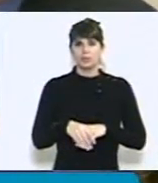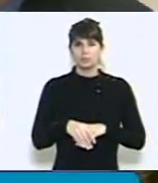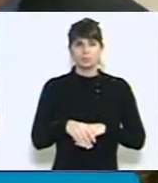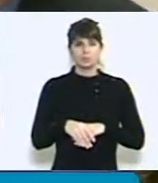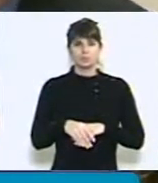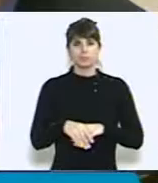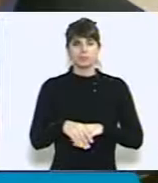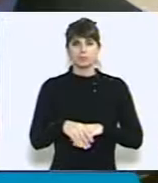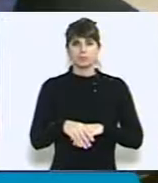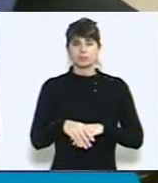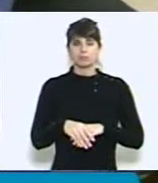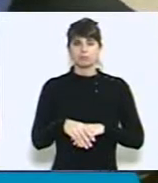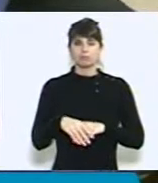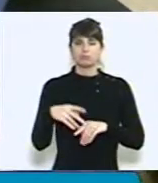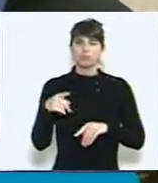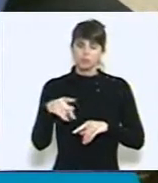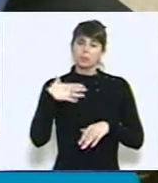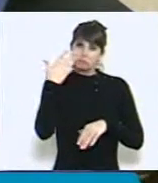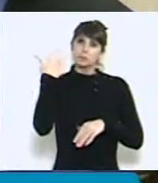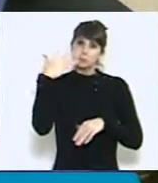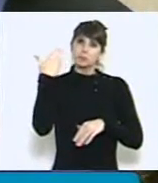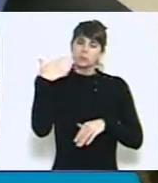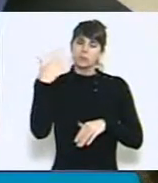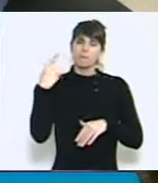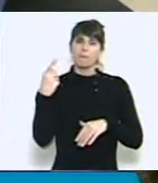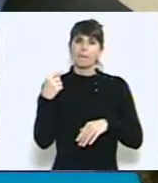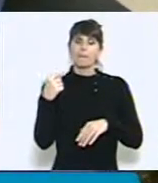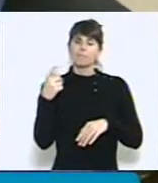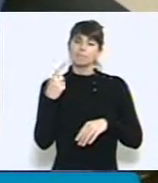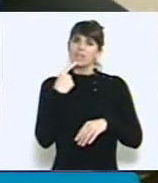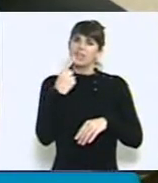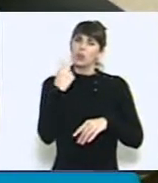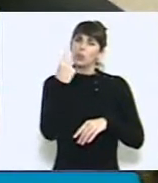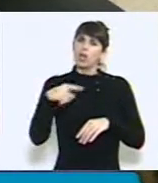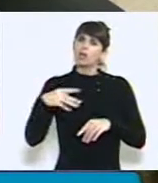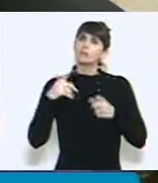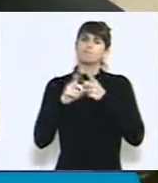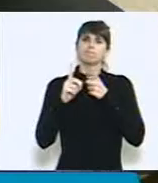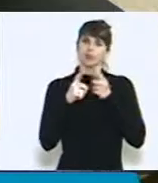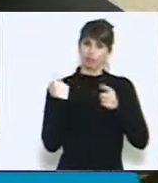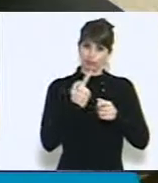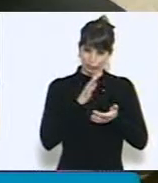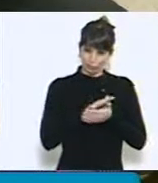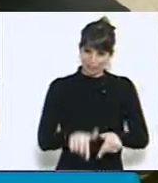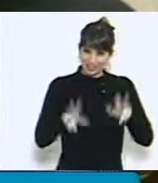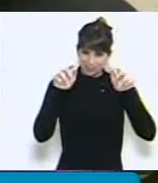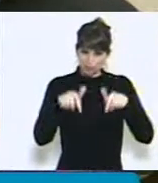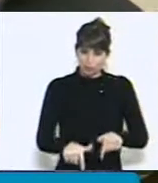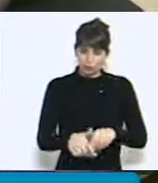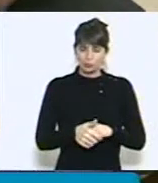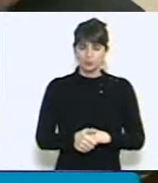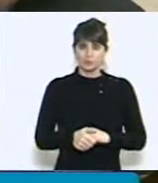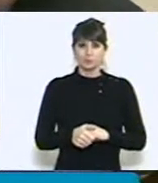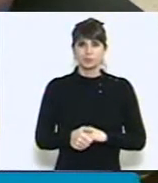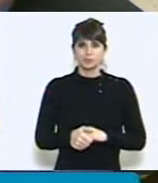y ya refiriéndose a algo que nos incumbe directamente en relación al tema que estamos tratando,